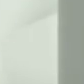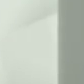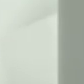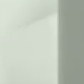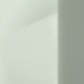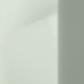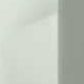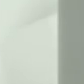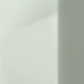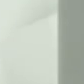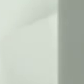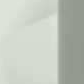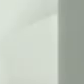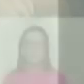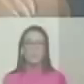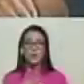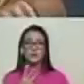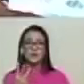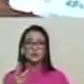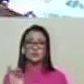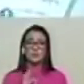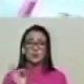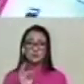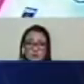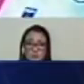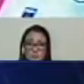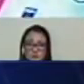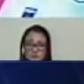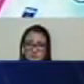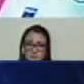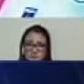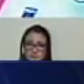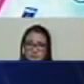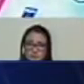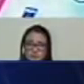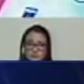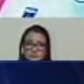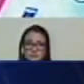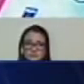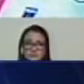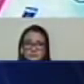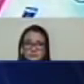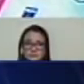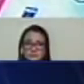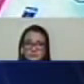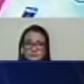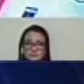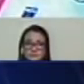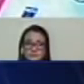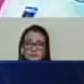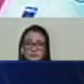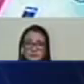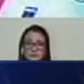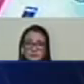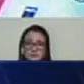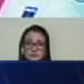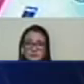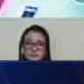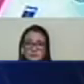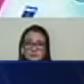poder por la vía de un golpe de Estado. Con el 100% Ya el CNE dio hoy el segundo boletín con